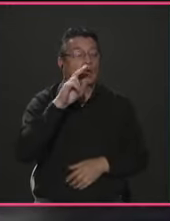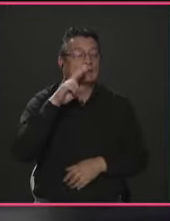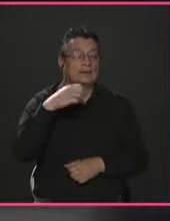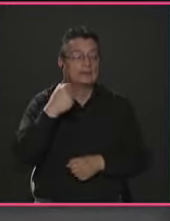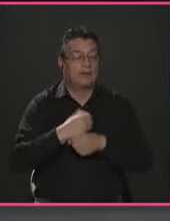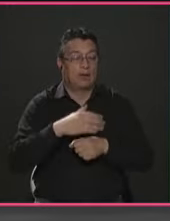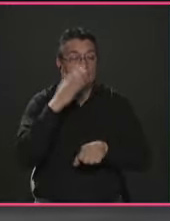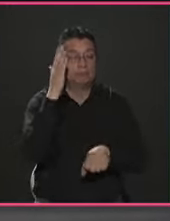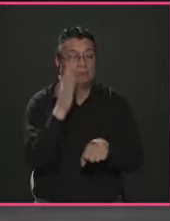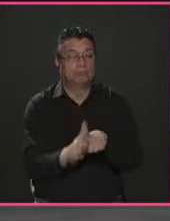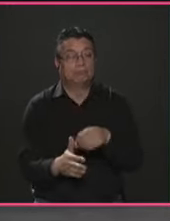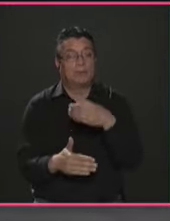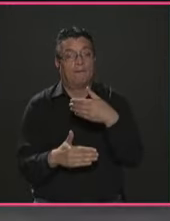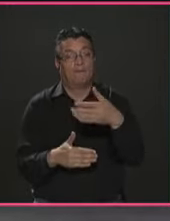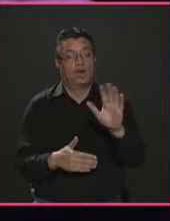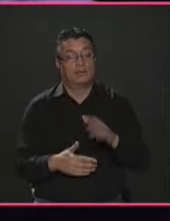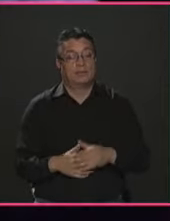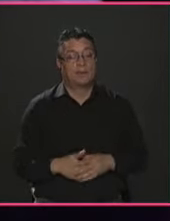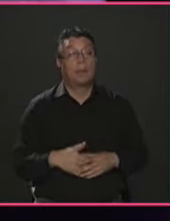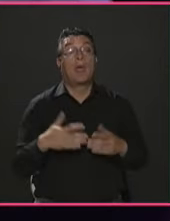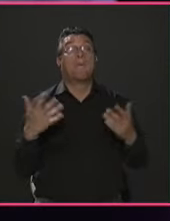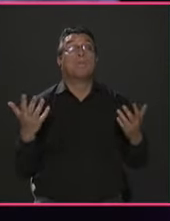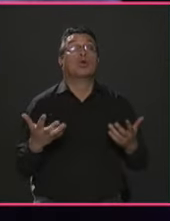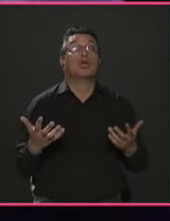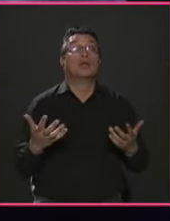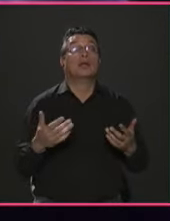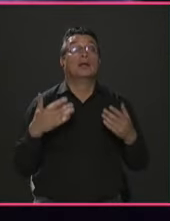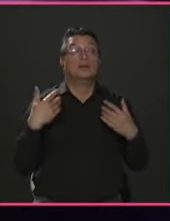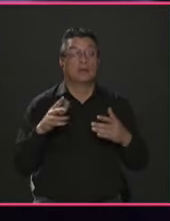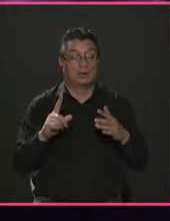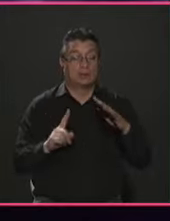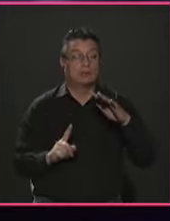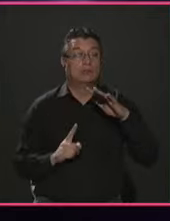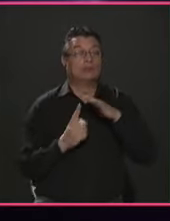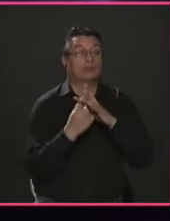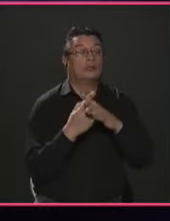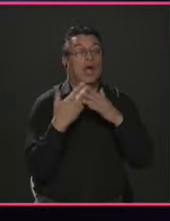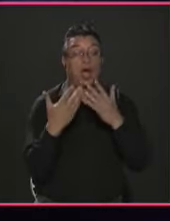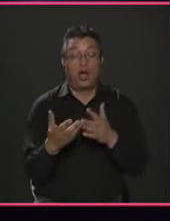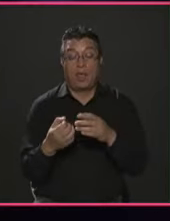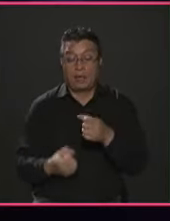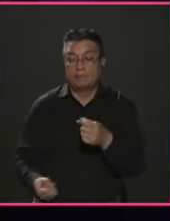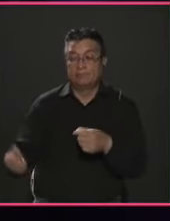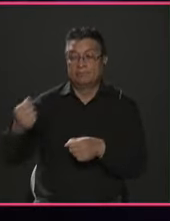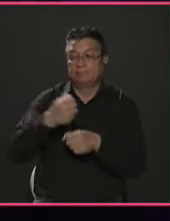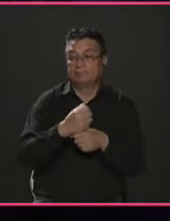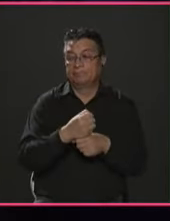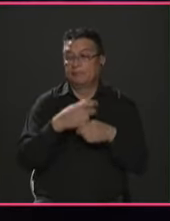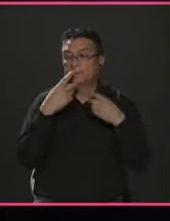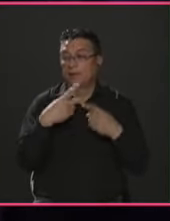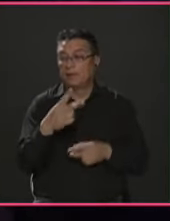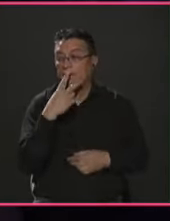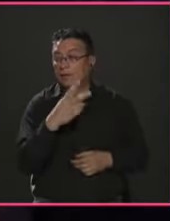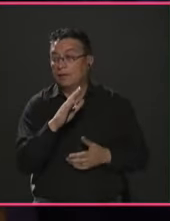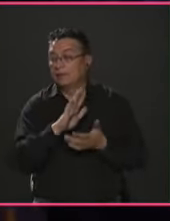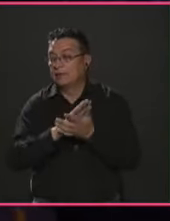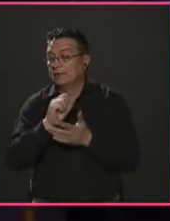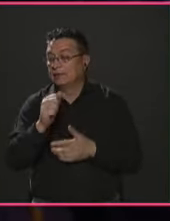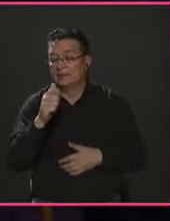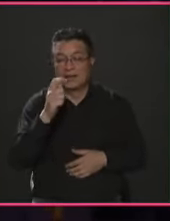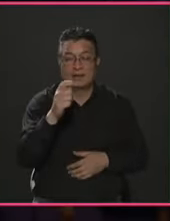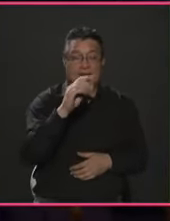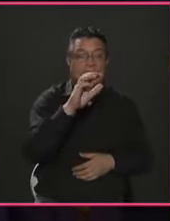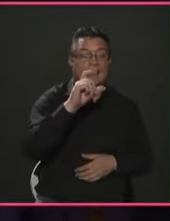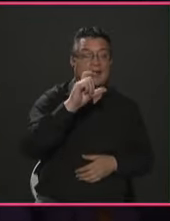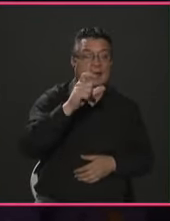nuestro loro se quedó sin trabajo Pero por qué bueno porque empezaban a aparecer cosas que ahora lo reemplaza Y empezamos a ver aplicaciones como chat gpt o